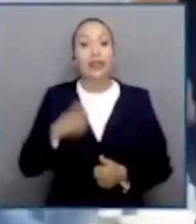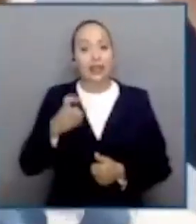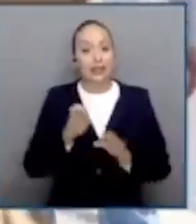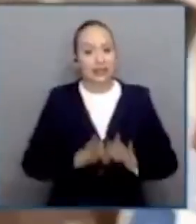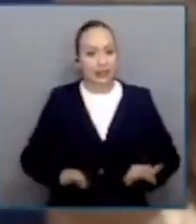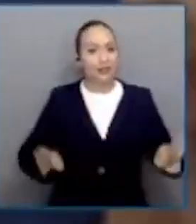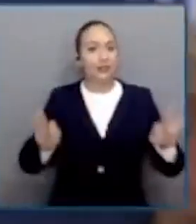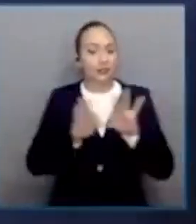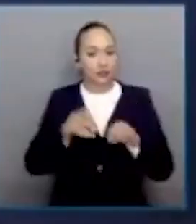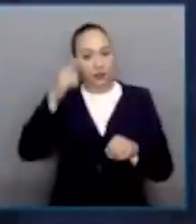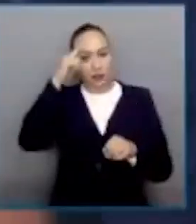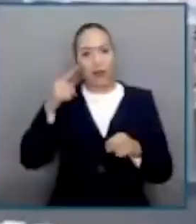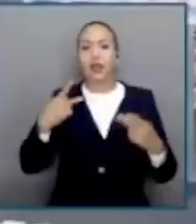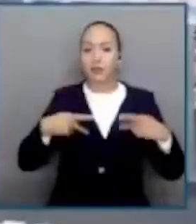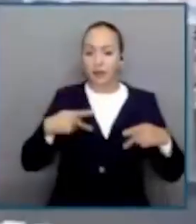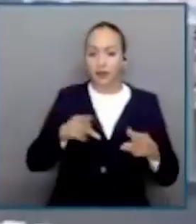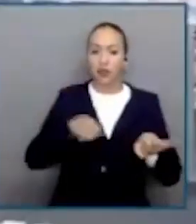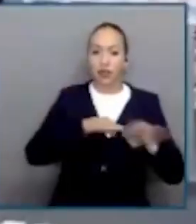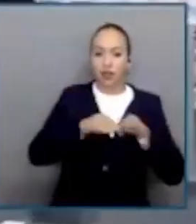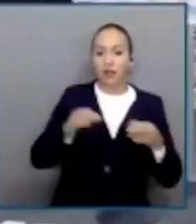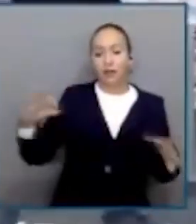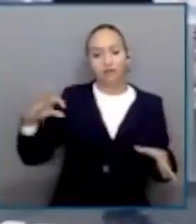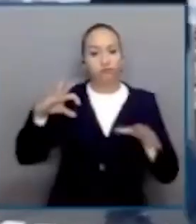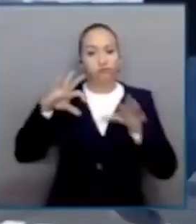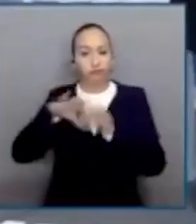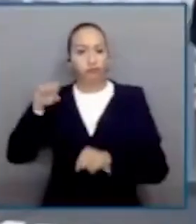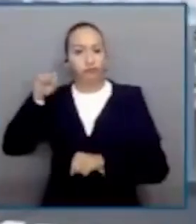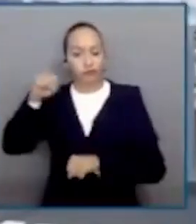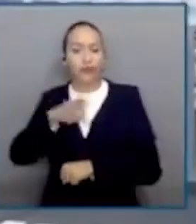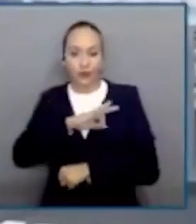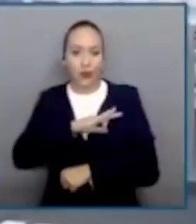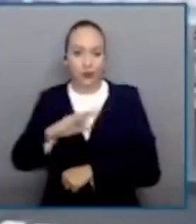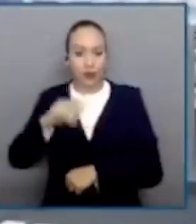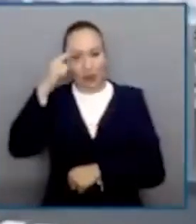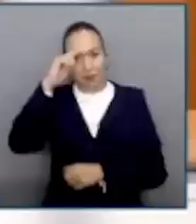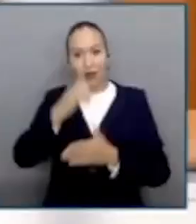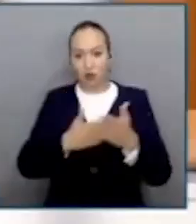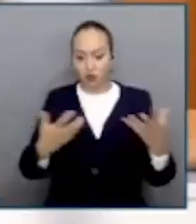acreditar el derecho a la titularidad y administración del contrato colectivo de trabajo